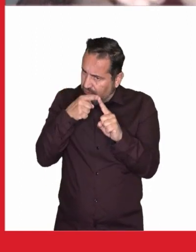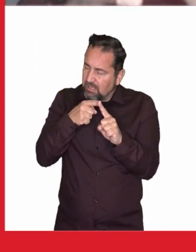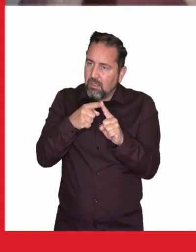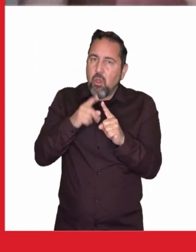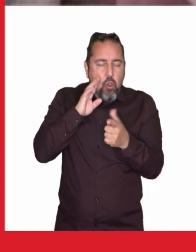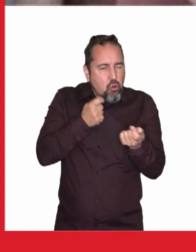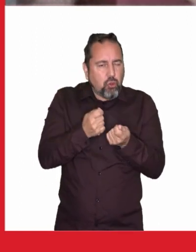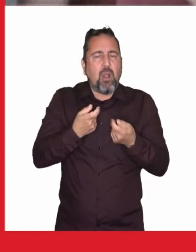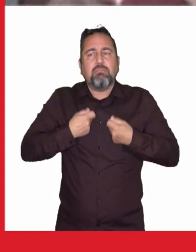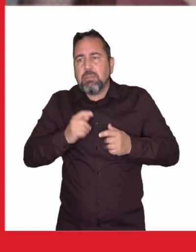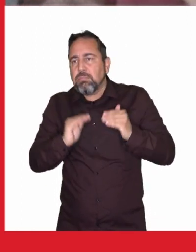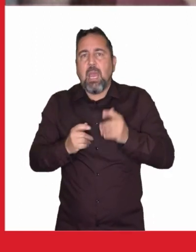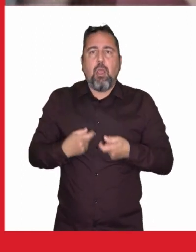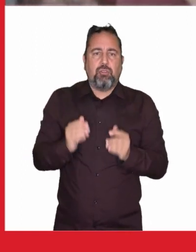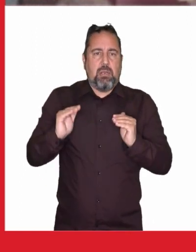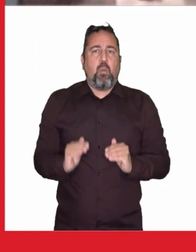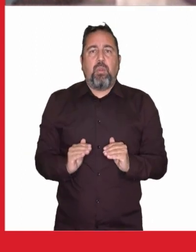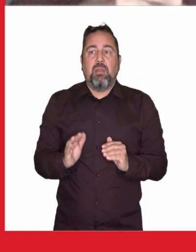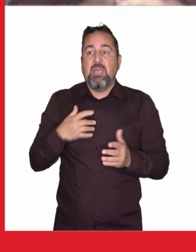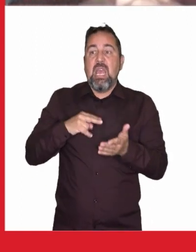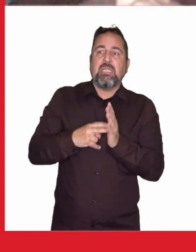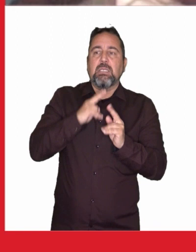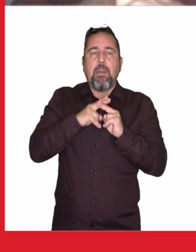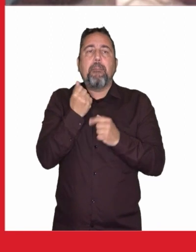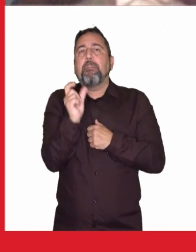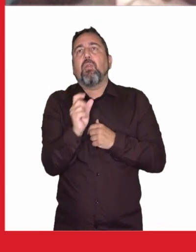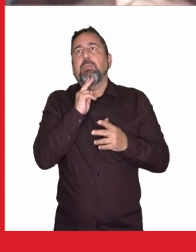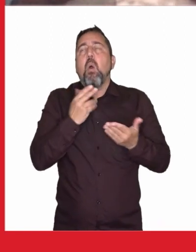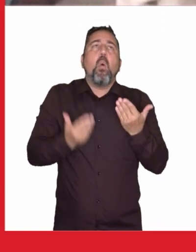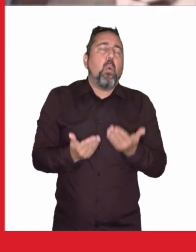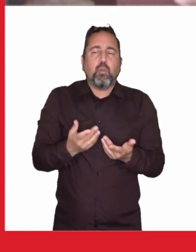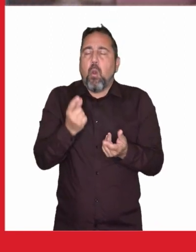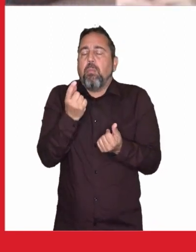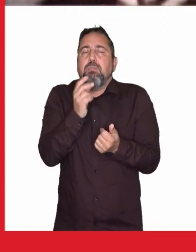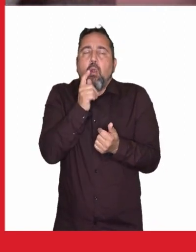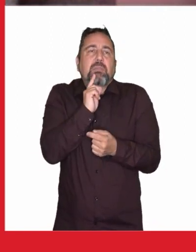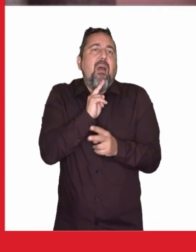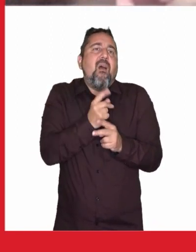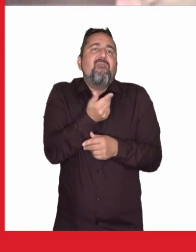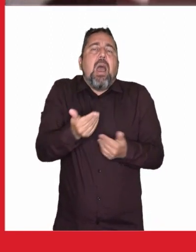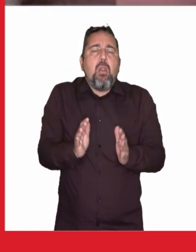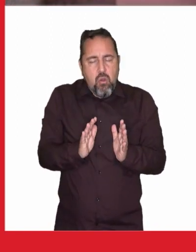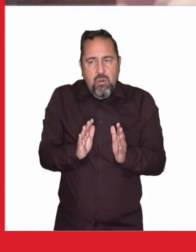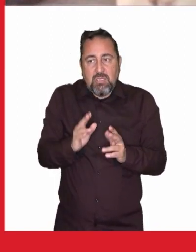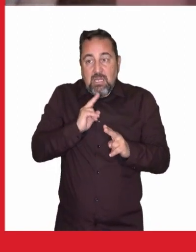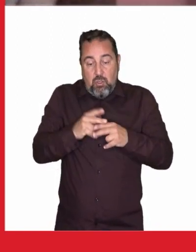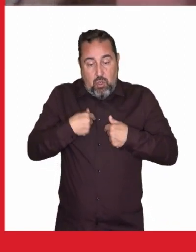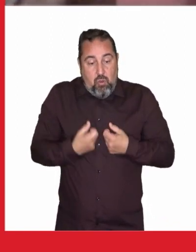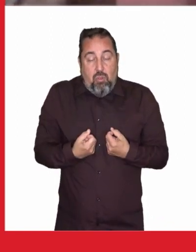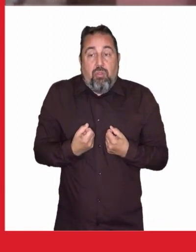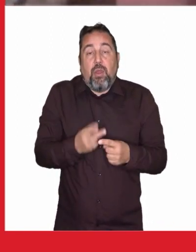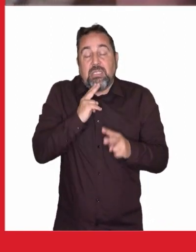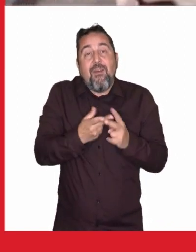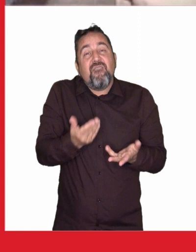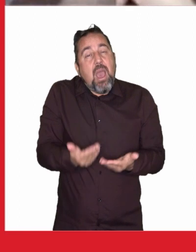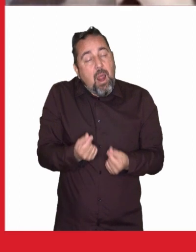precios bajos, voy a estar obcecado con controlar y reducir mis costes. Mientras que tengo una estrategia, llamémoslo de precios justos o precios por valor o como lo queráis